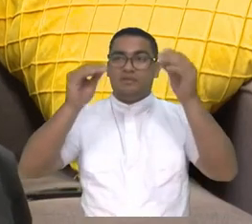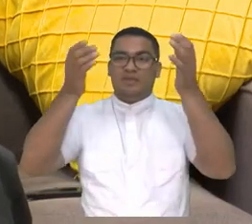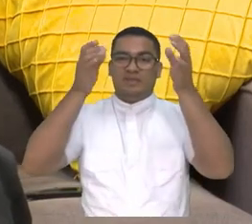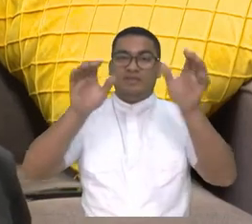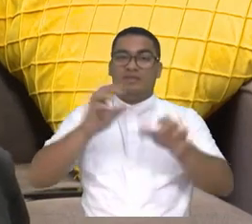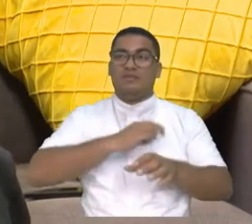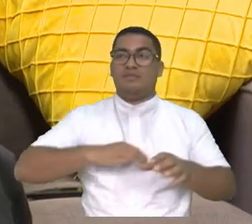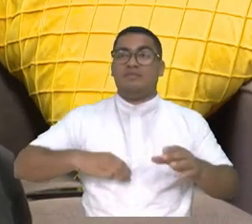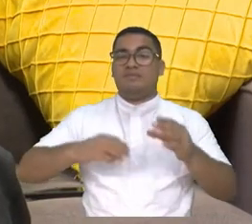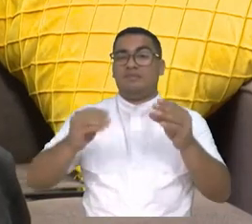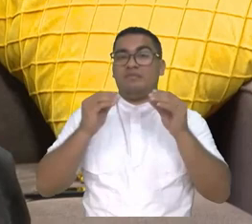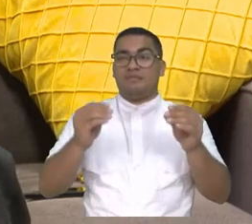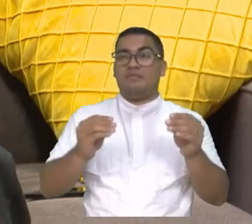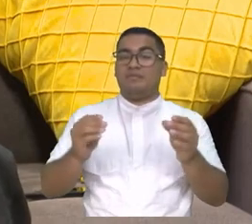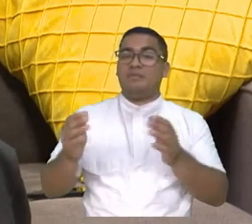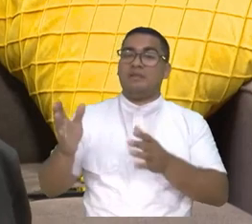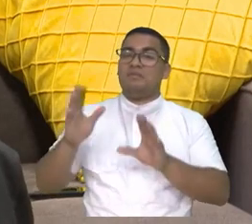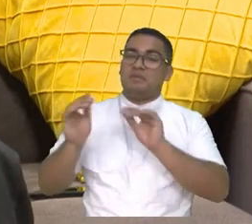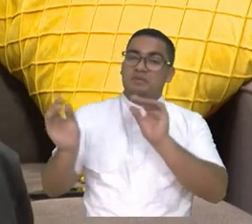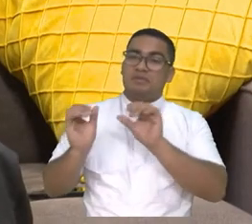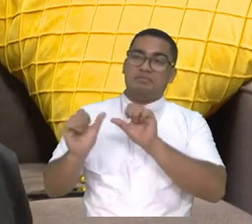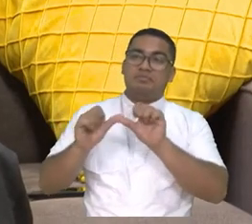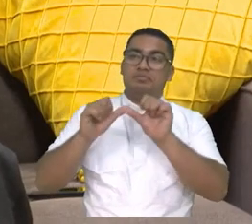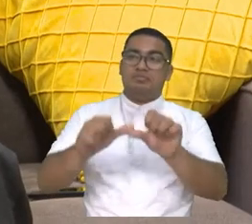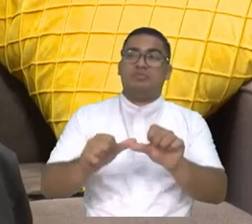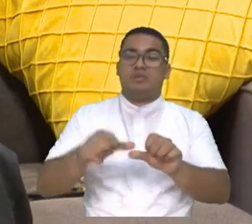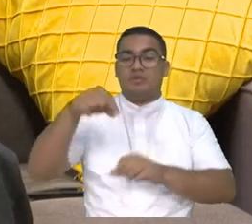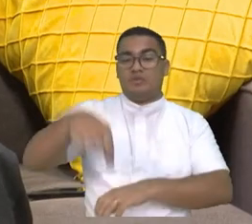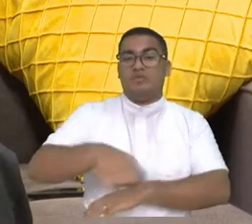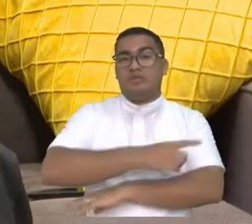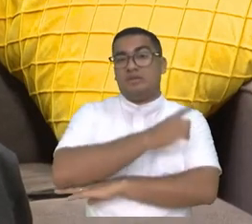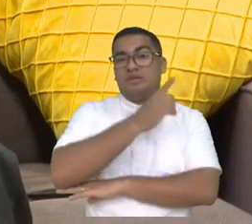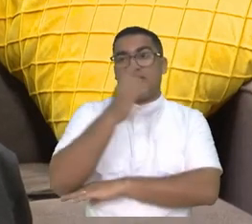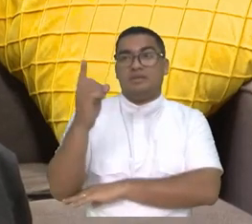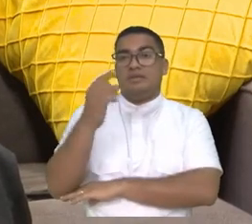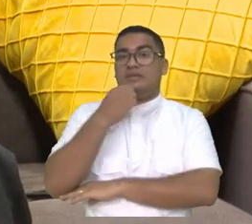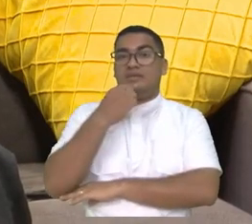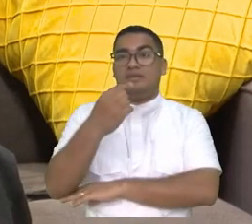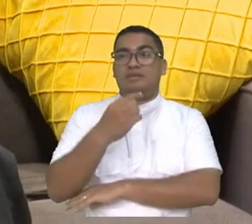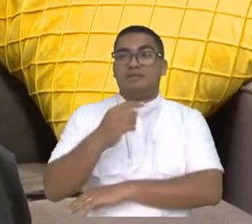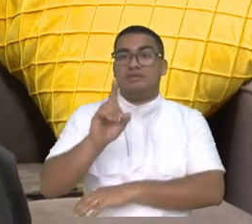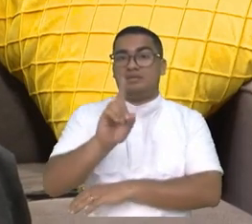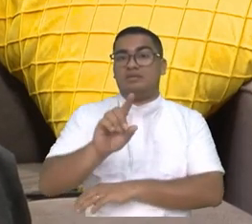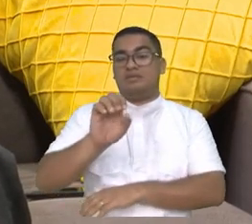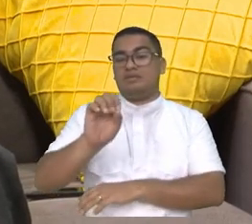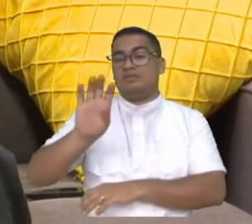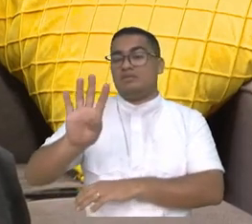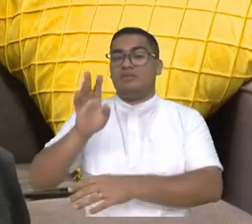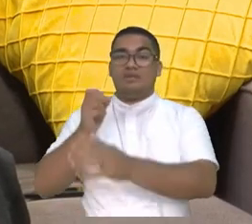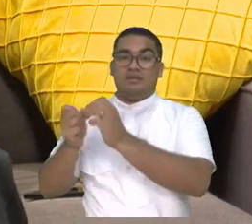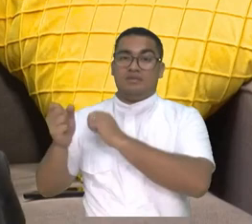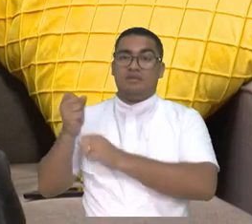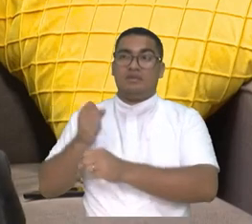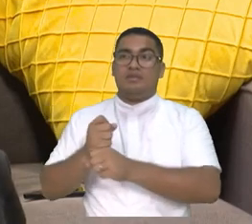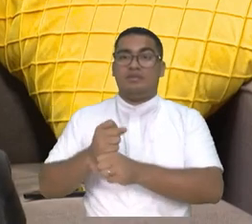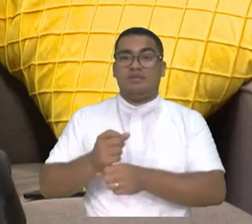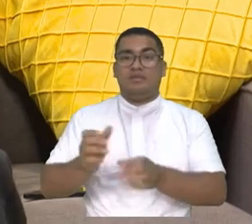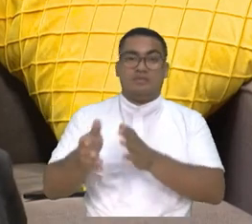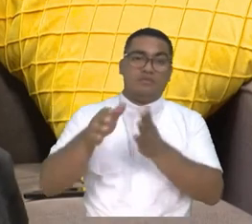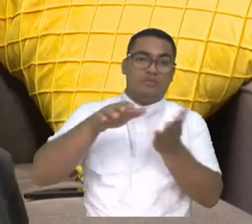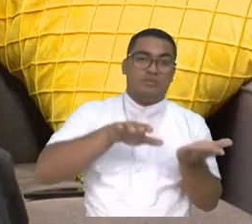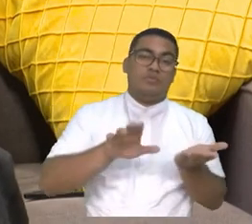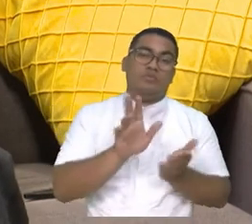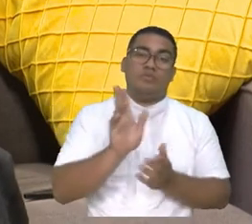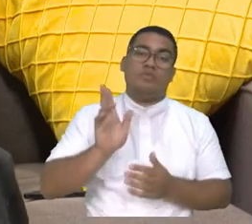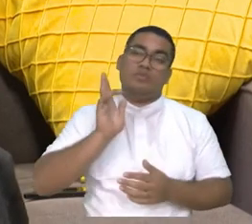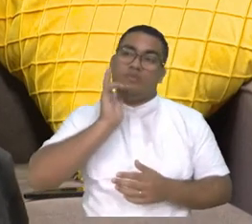Cultural del Ministerio de Educación, para continuar nuestra conversación hoy, precisamente al cumplirse el 104 aniversario del tránsito a la inmortalidad